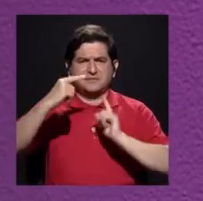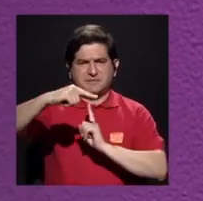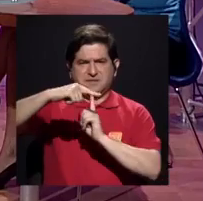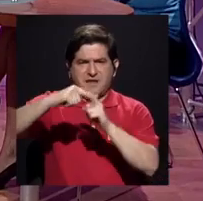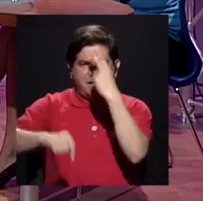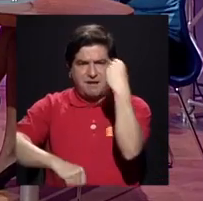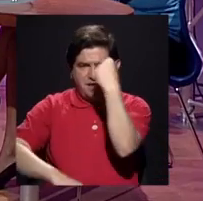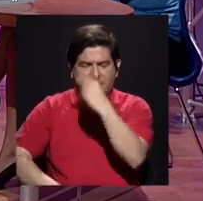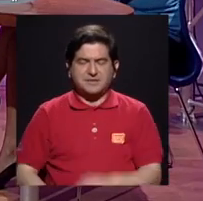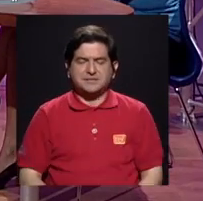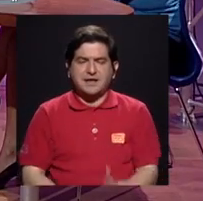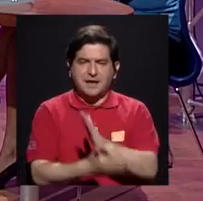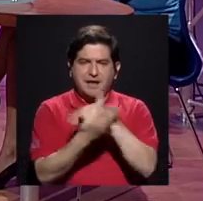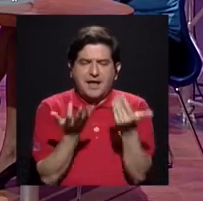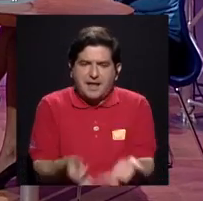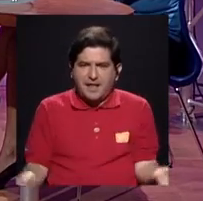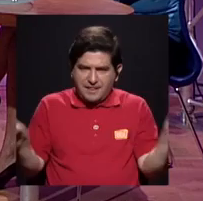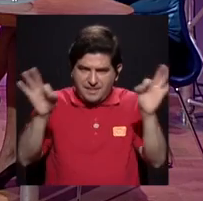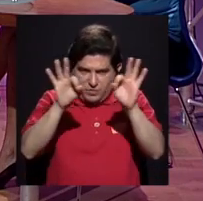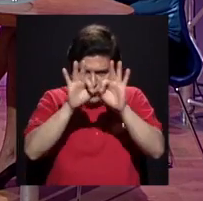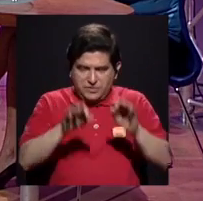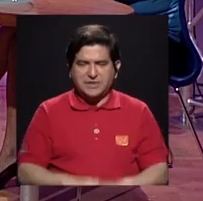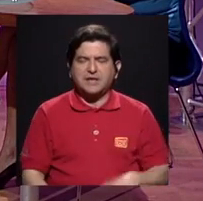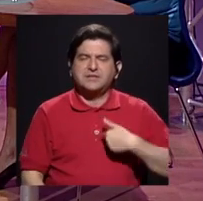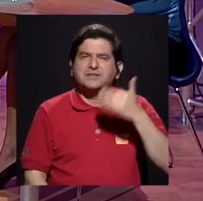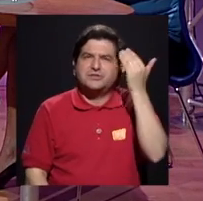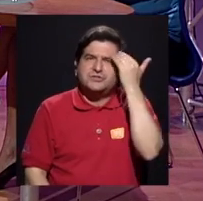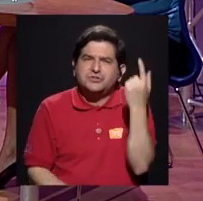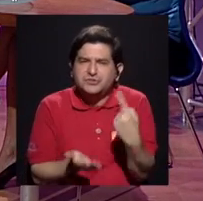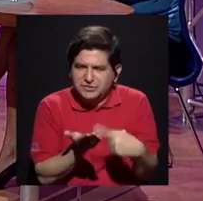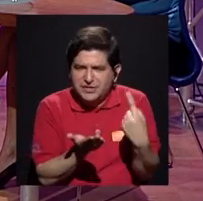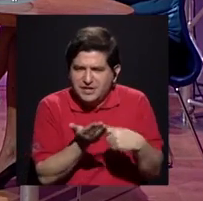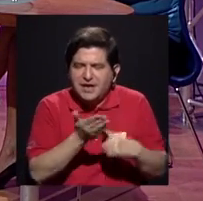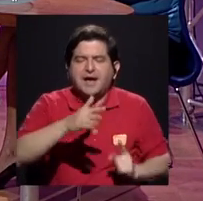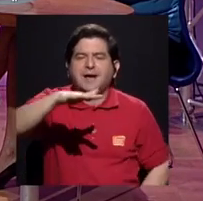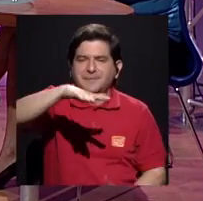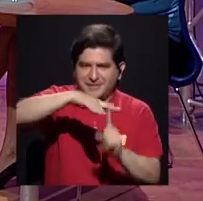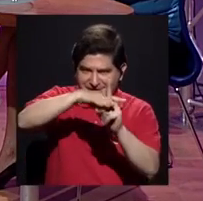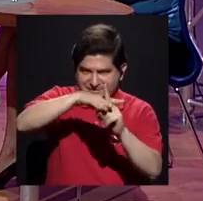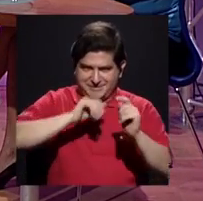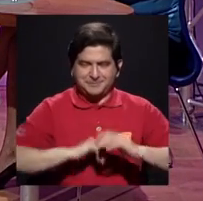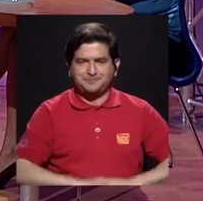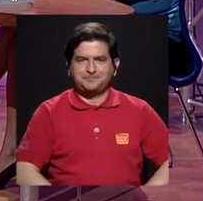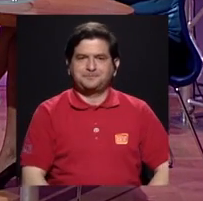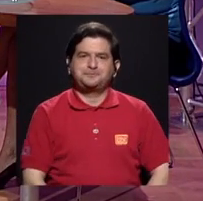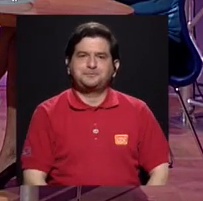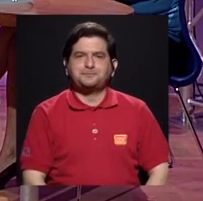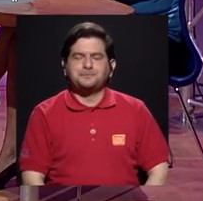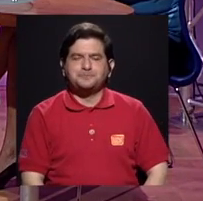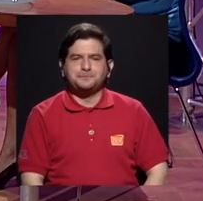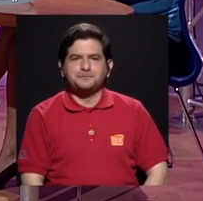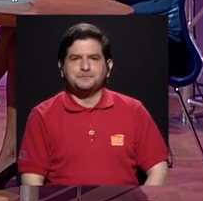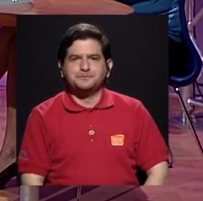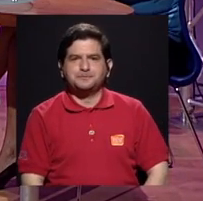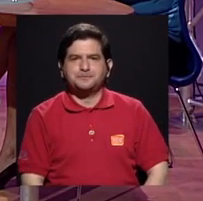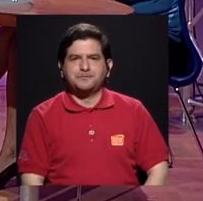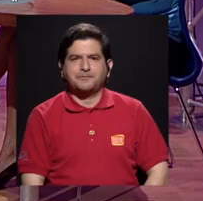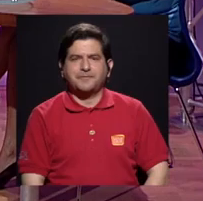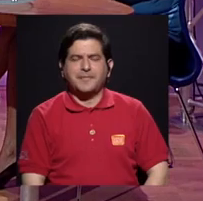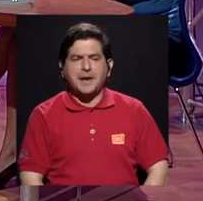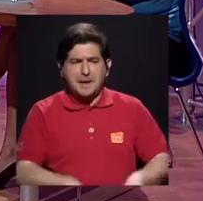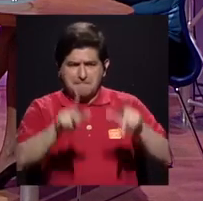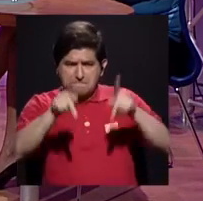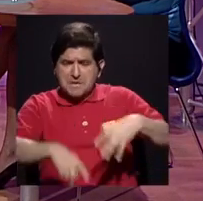vez algo importante porque sé que esto en las discusiones siempre sale a relucir mucha gente